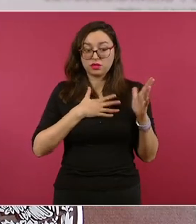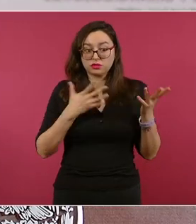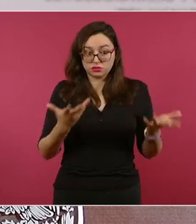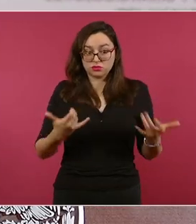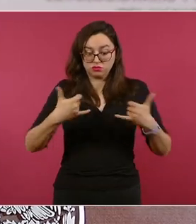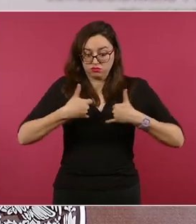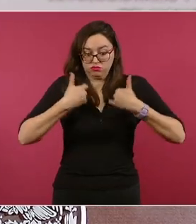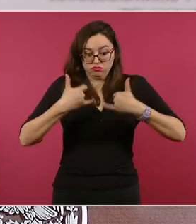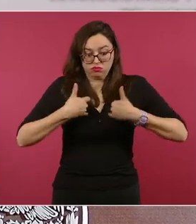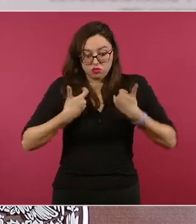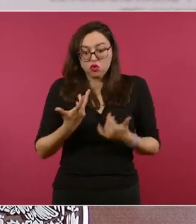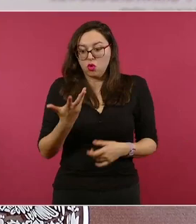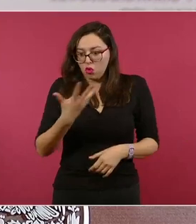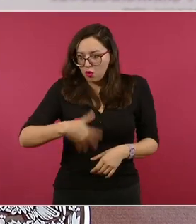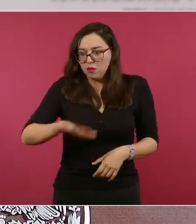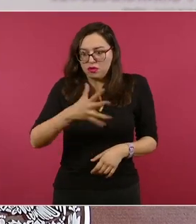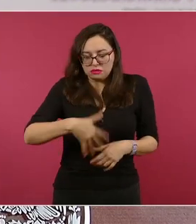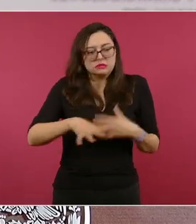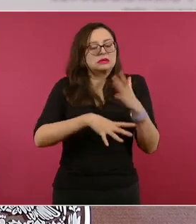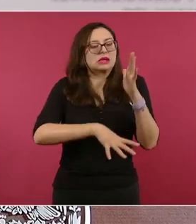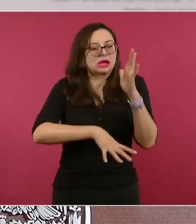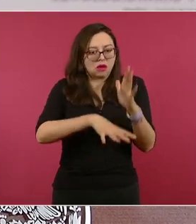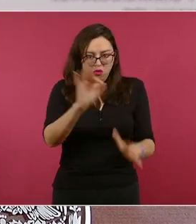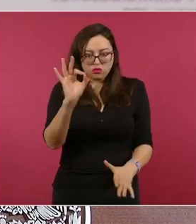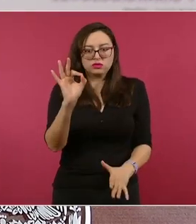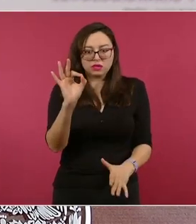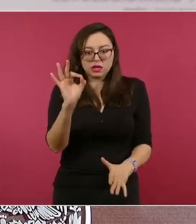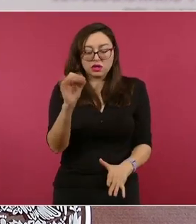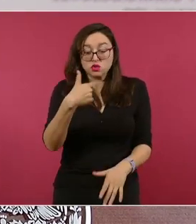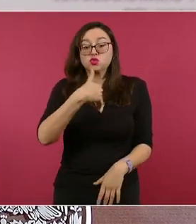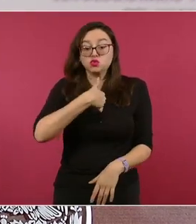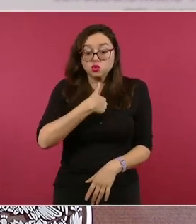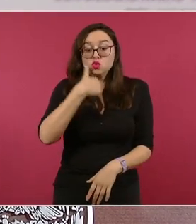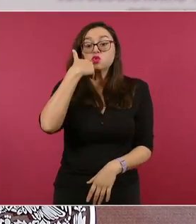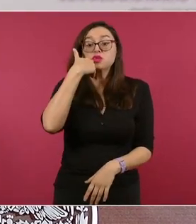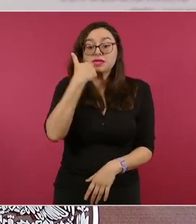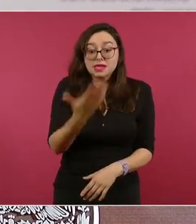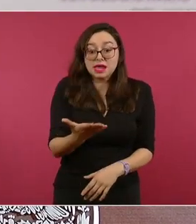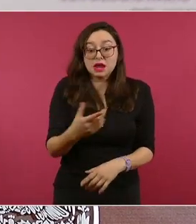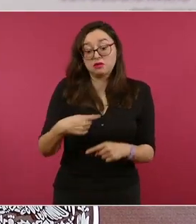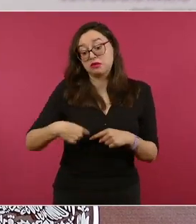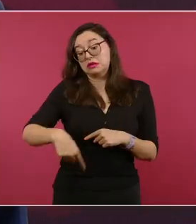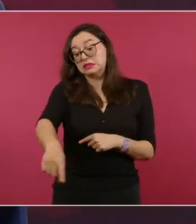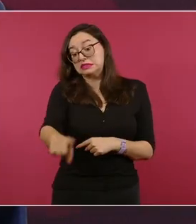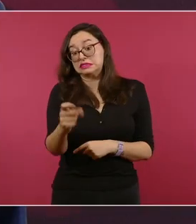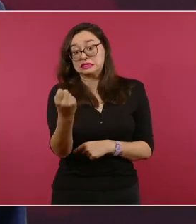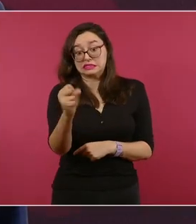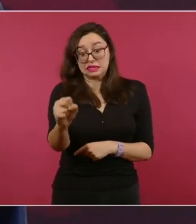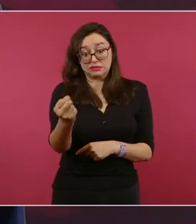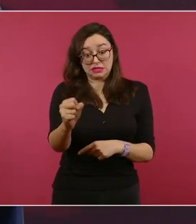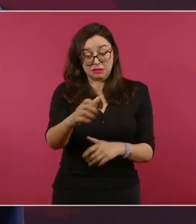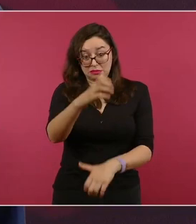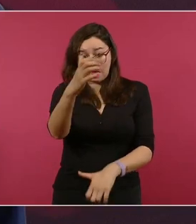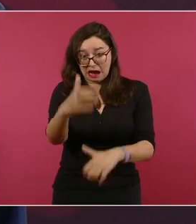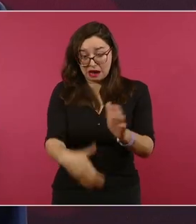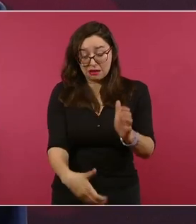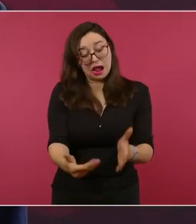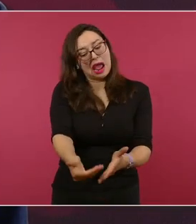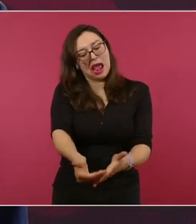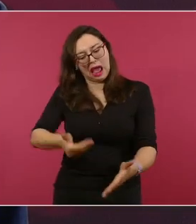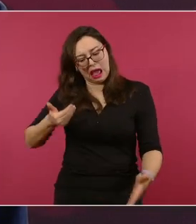dónde están los jóvenes, de encontrar a los jóvenes antes de que yo termine mi mandato.